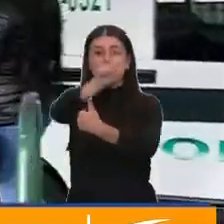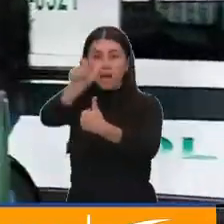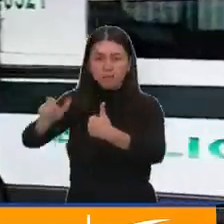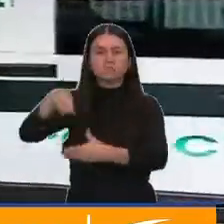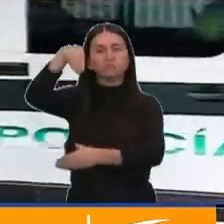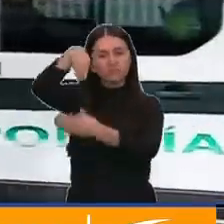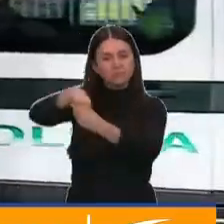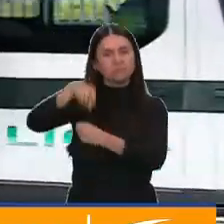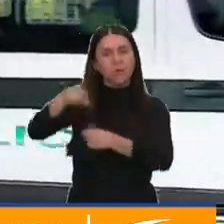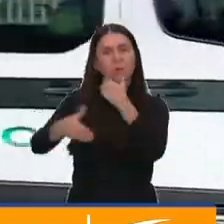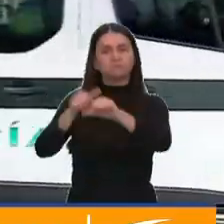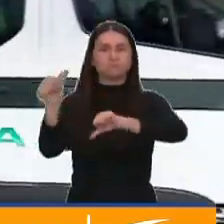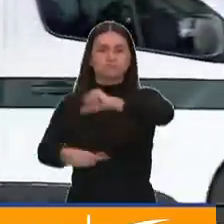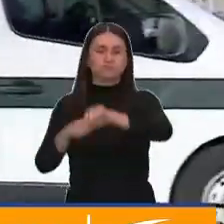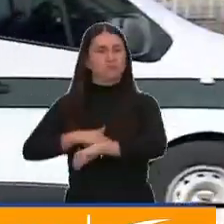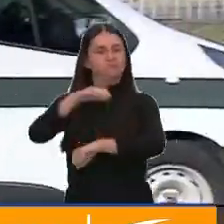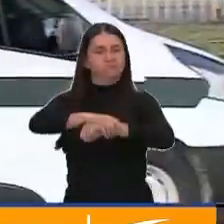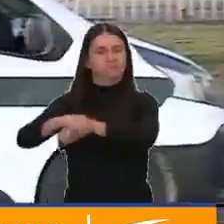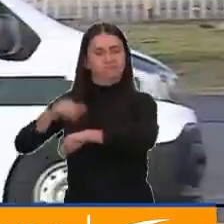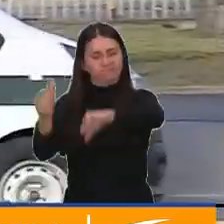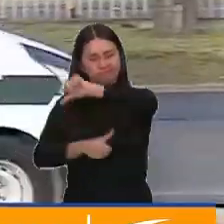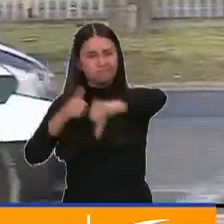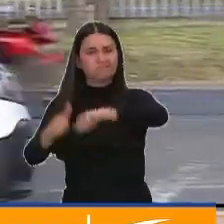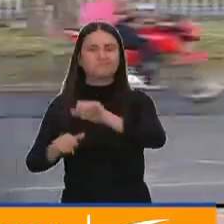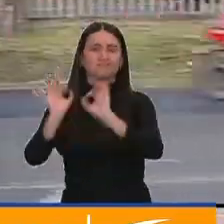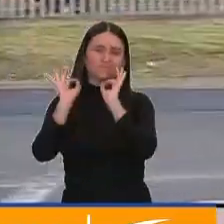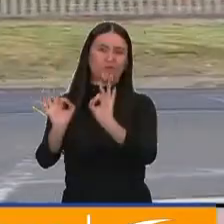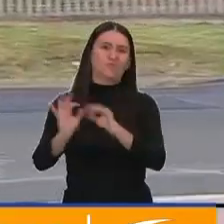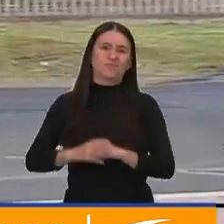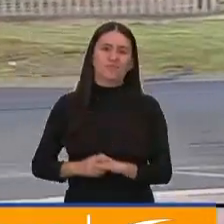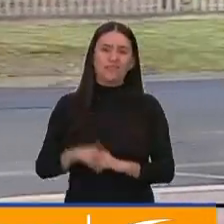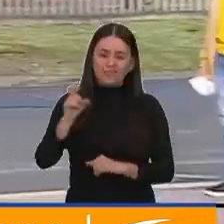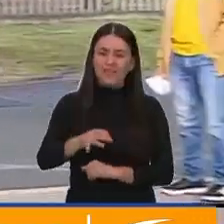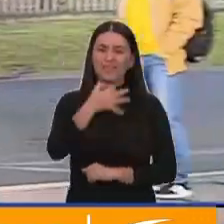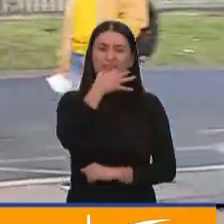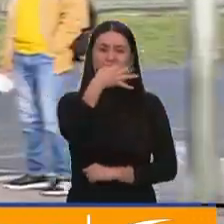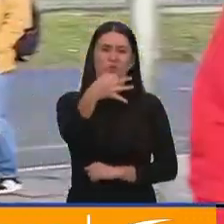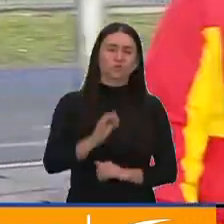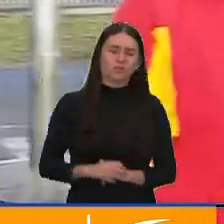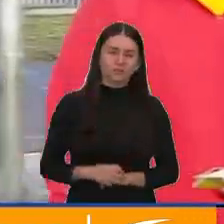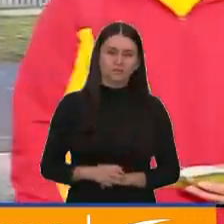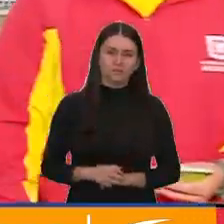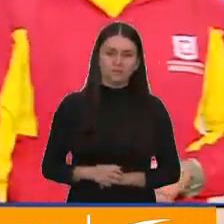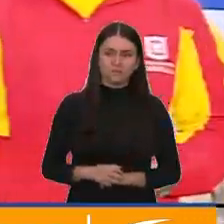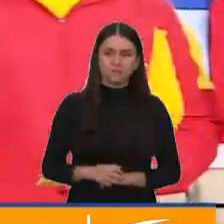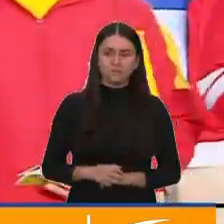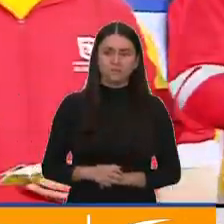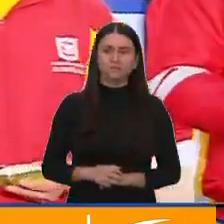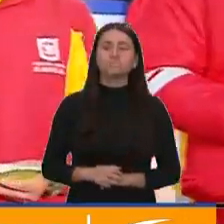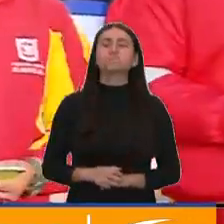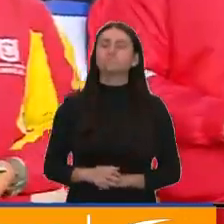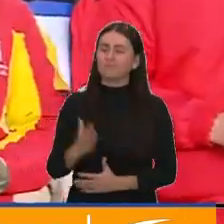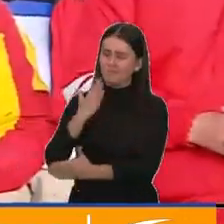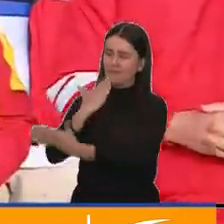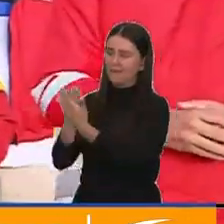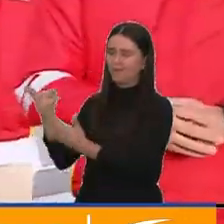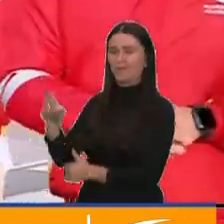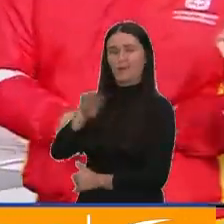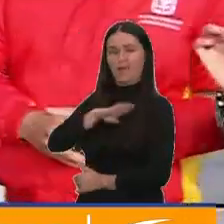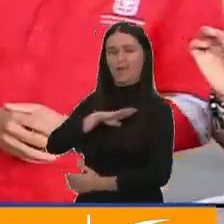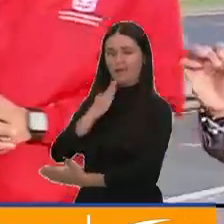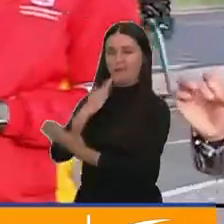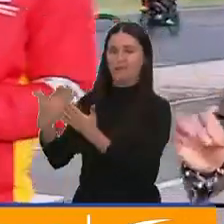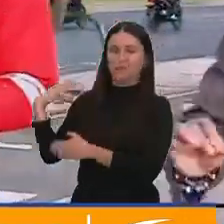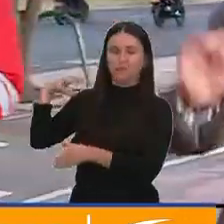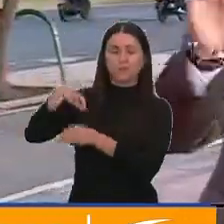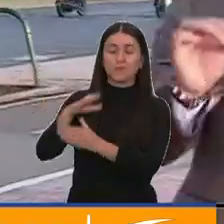sean correctamente judicializados y pues puestos en salvaguarda, pues como debe ser. Alcalde, muchísimas gracias. Pues mire, lo